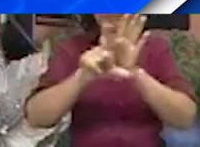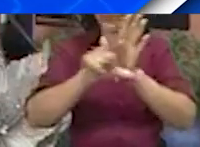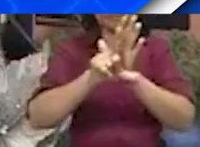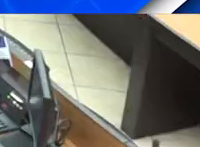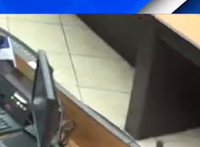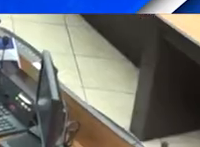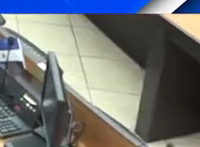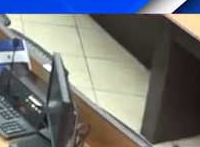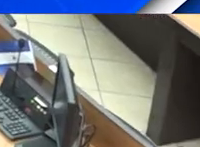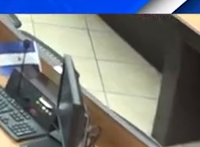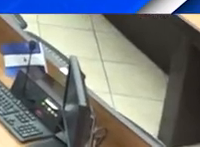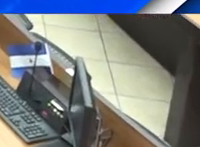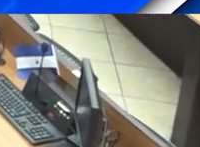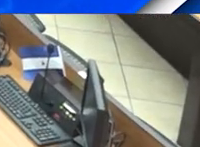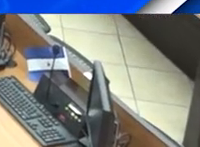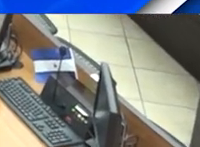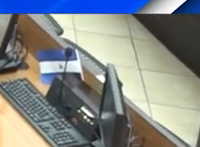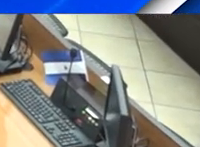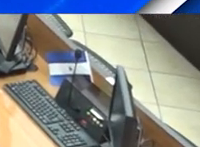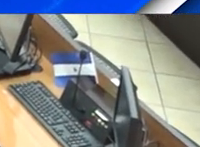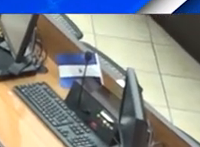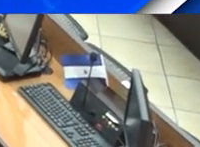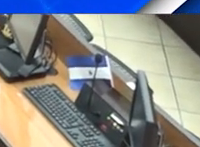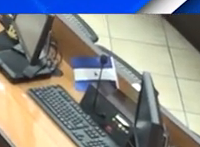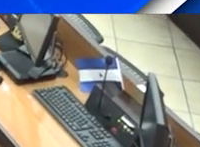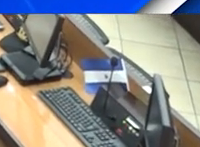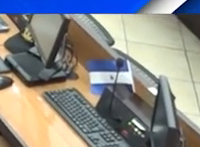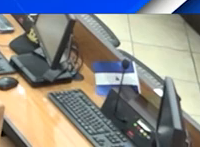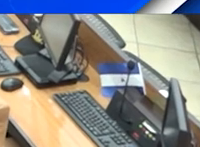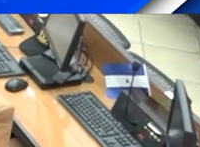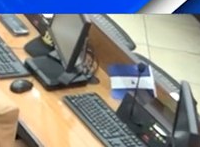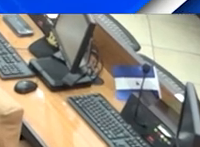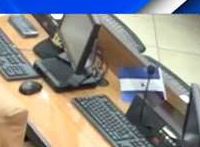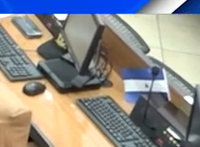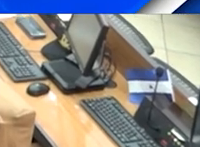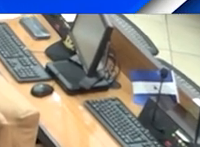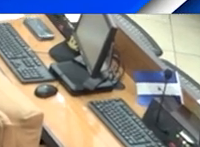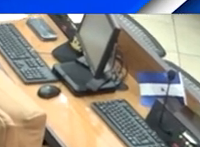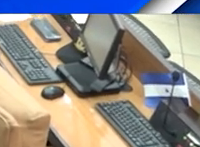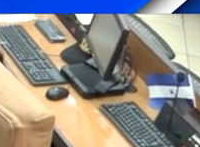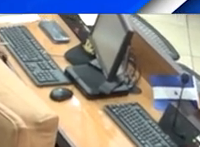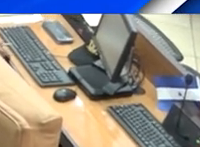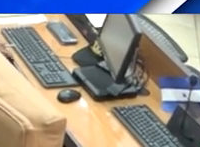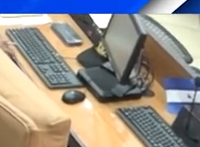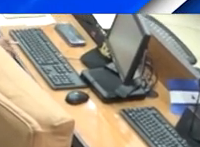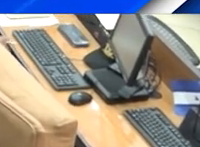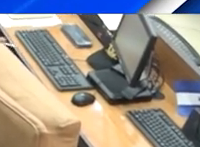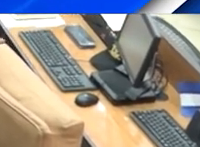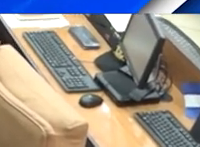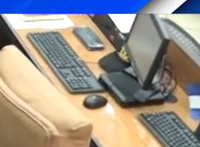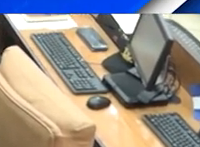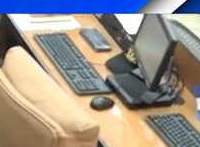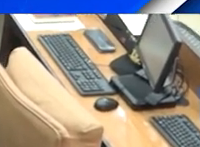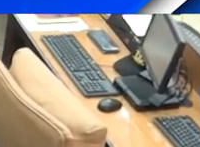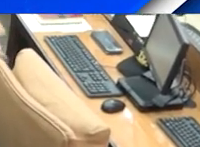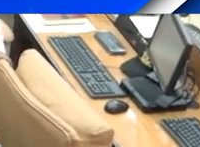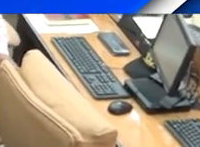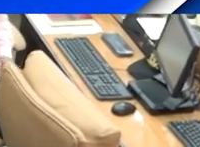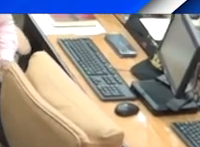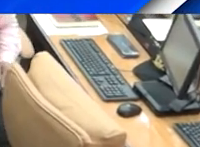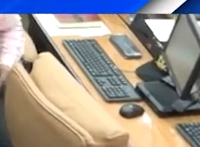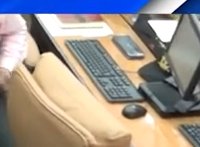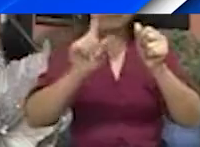Se realizó el proceso de análisis, depuración y consolidación en el que se aplicó un estricto examen jurídico, caso por caso, que